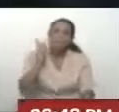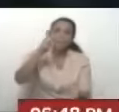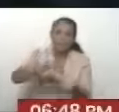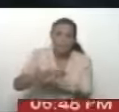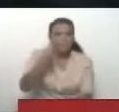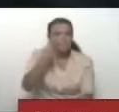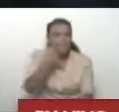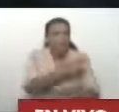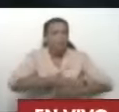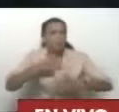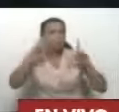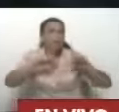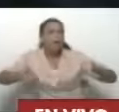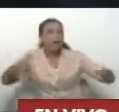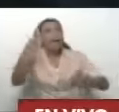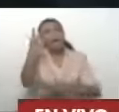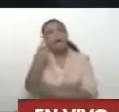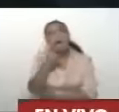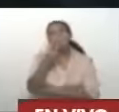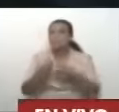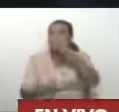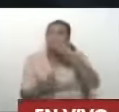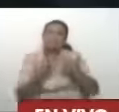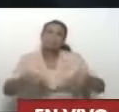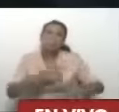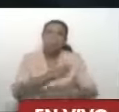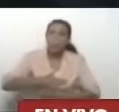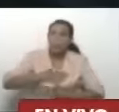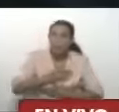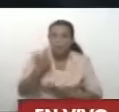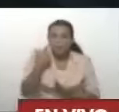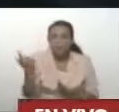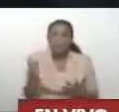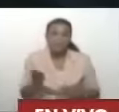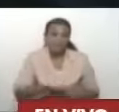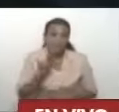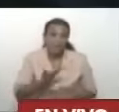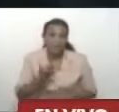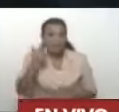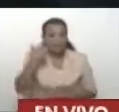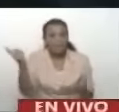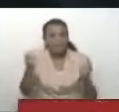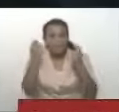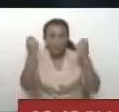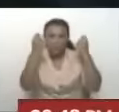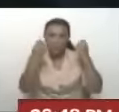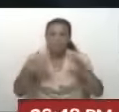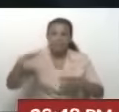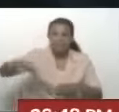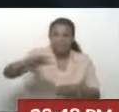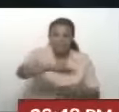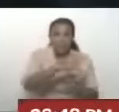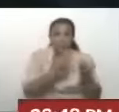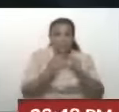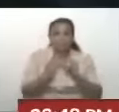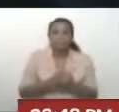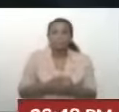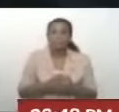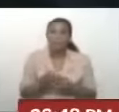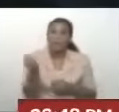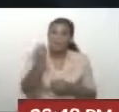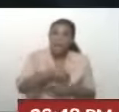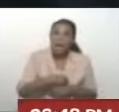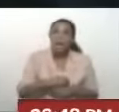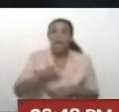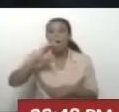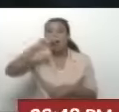participar, se sientan en espacios también de venezolanidad. Que sea lo importante que debemos propagar entre nuestra gente, ¿no? Además tenemos el